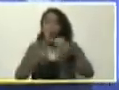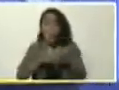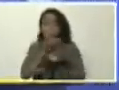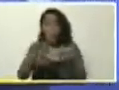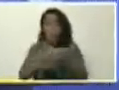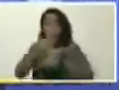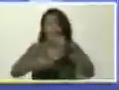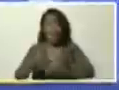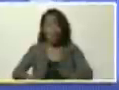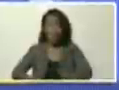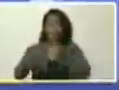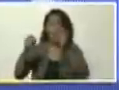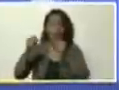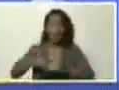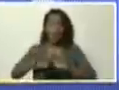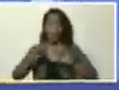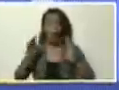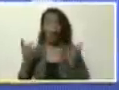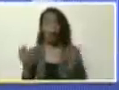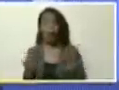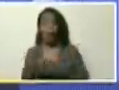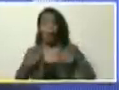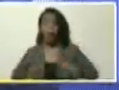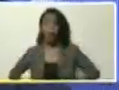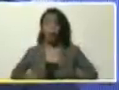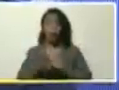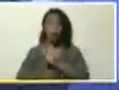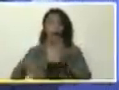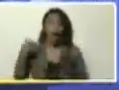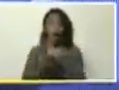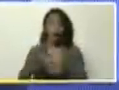que ha generado la pandemia en la humanidad.